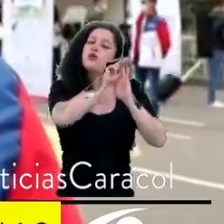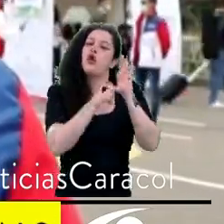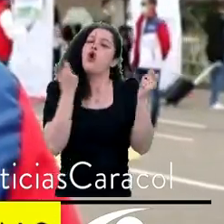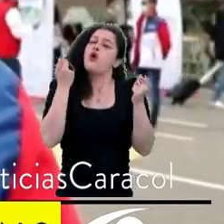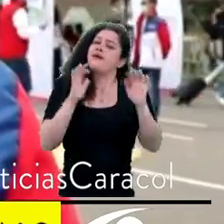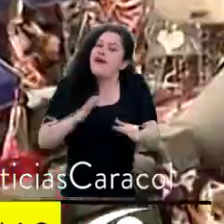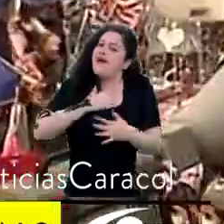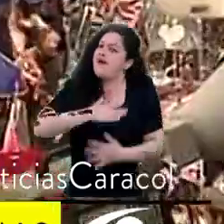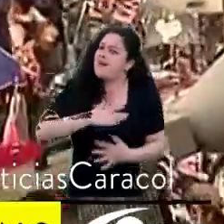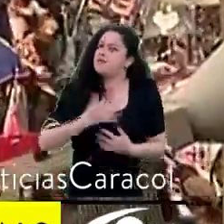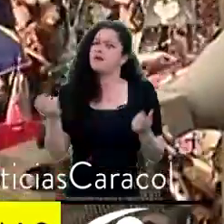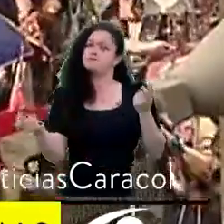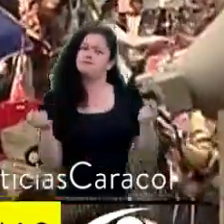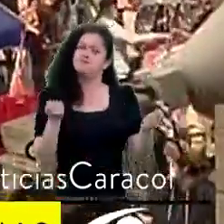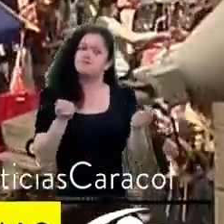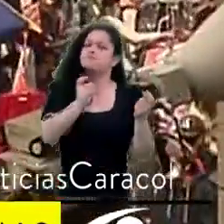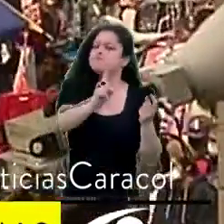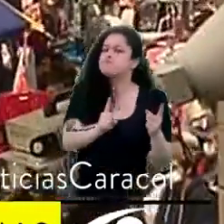sector.